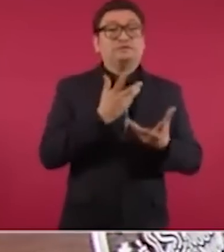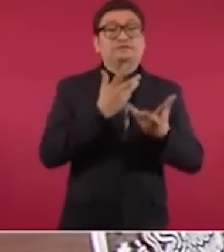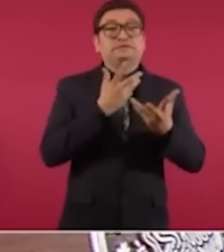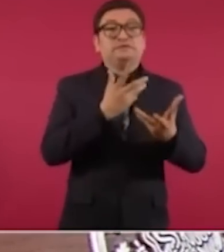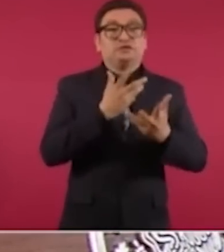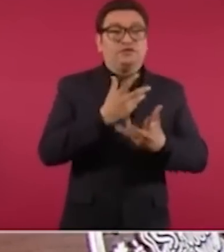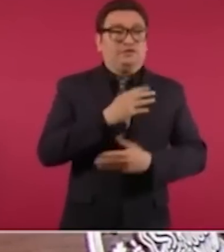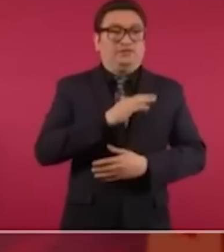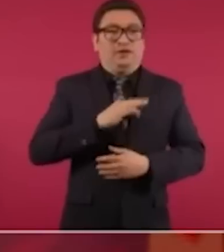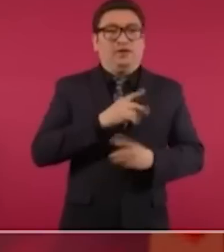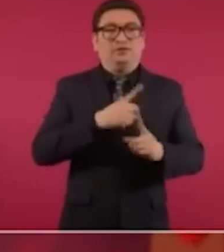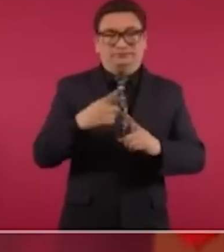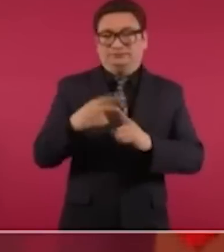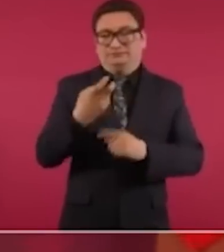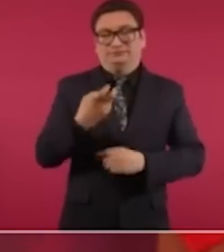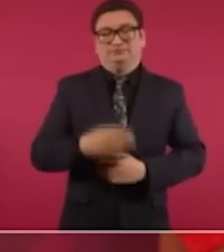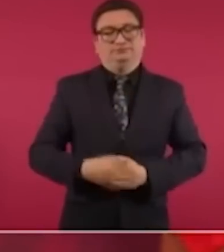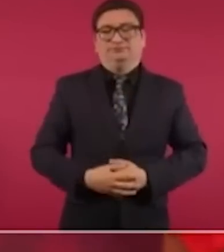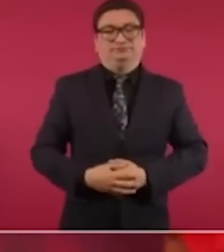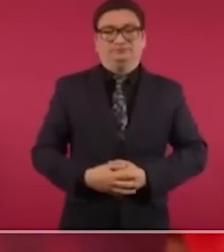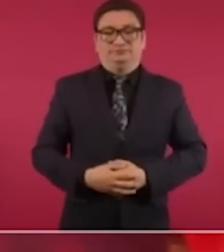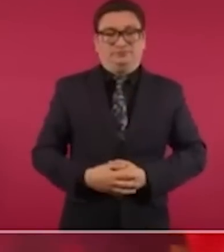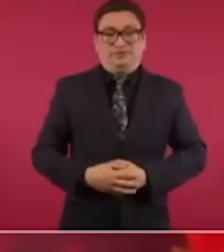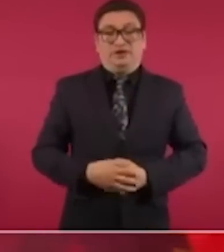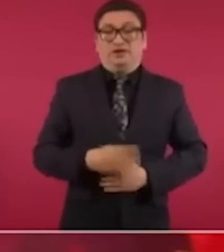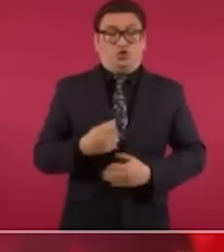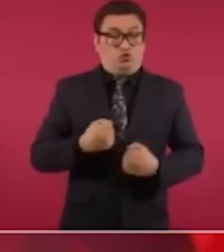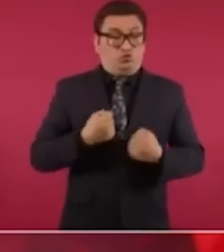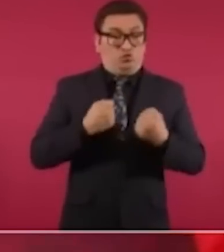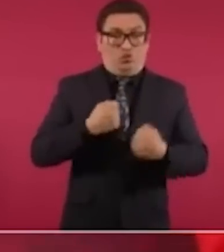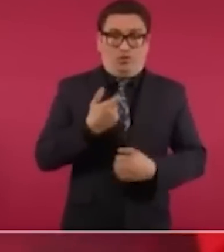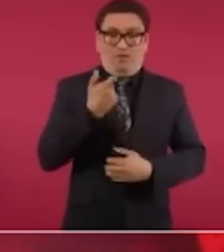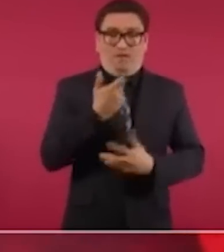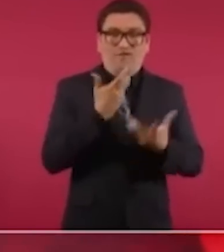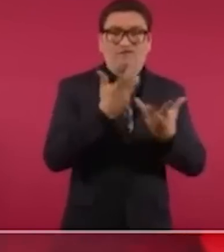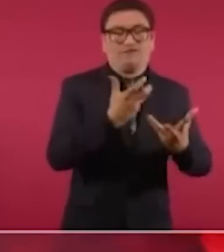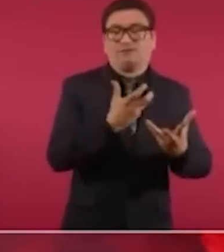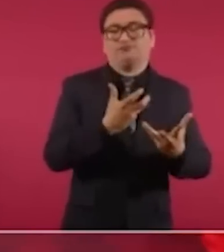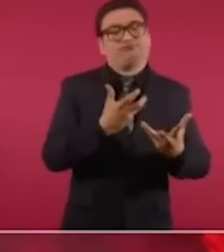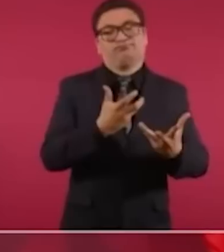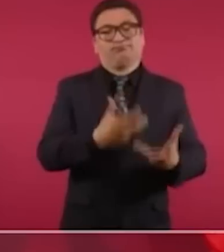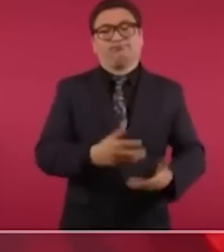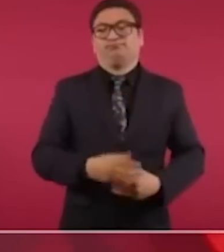apego ni al poder ni el dinero